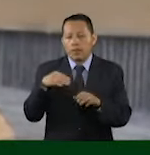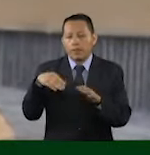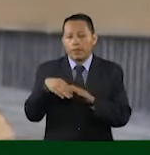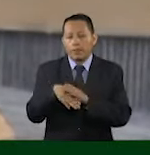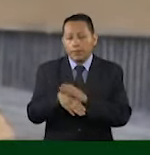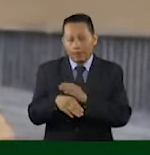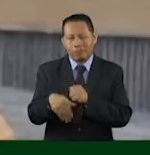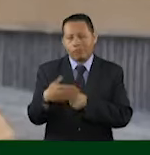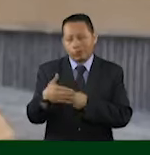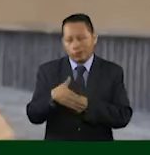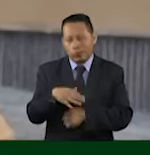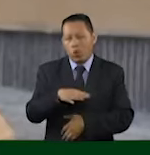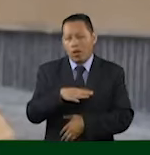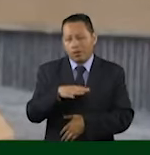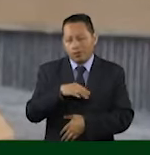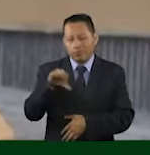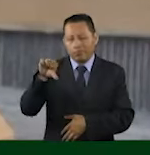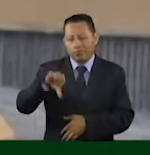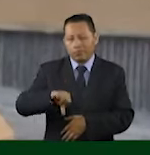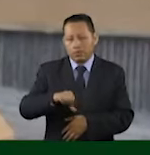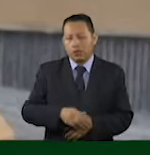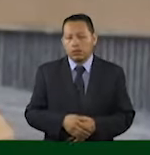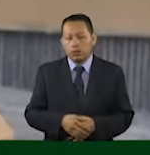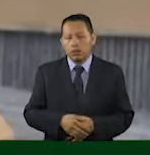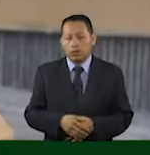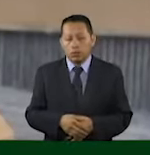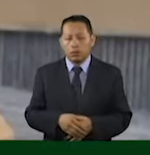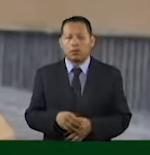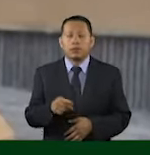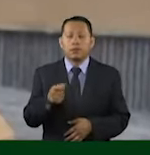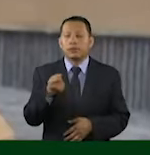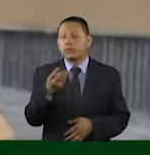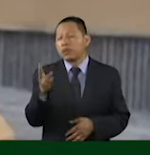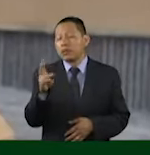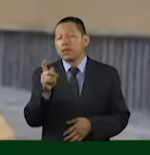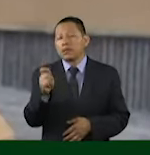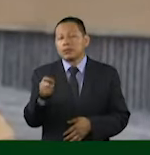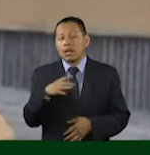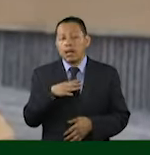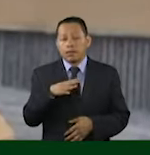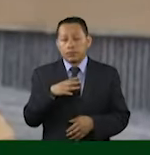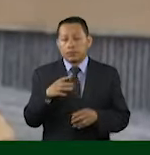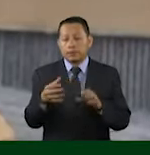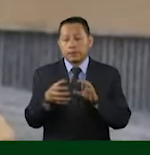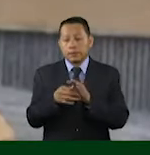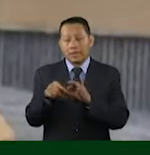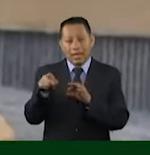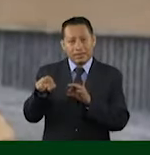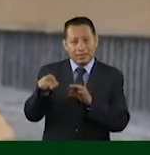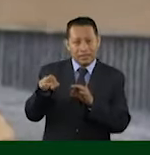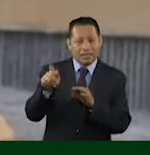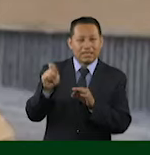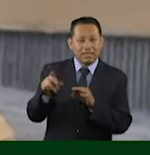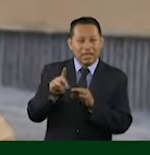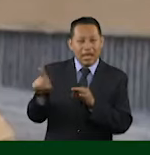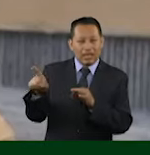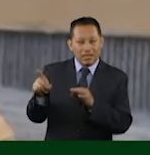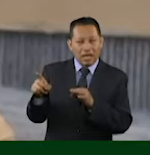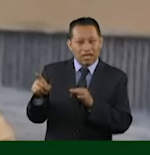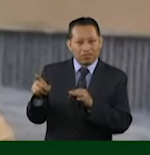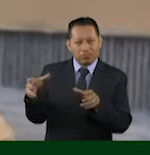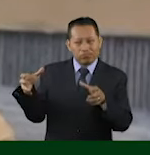les espera que han dicho varios de los que están del lado de esa coalición de la coalición de